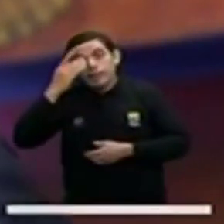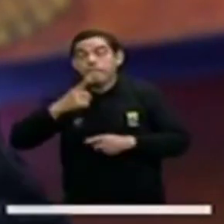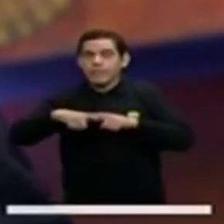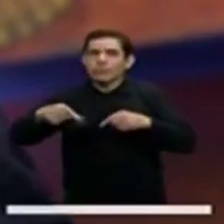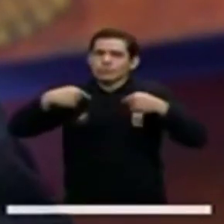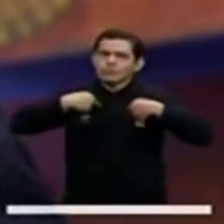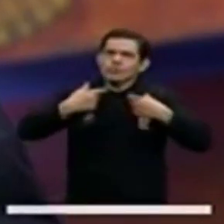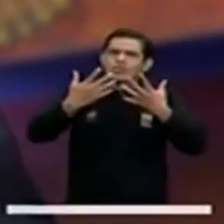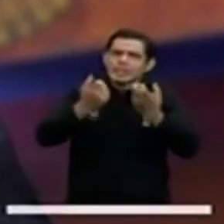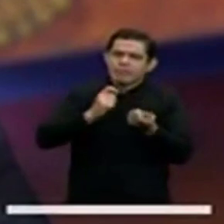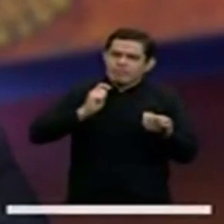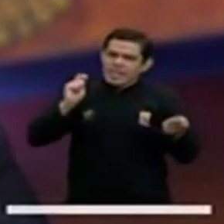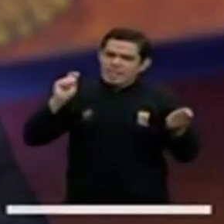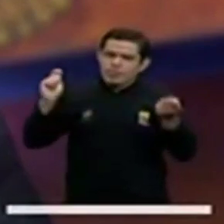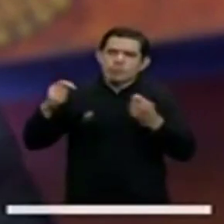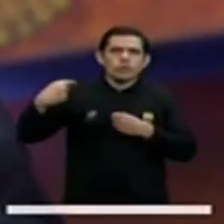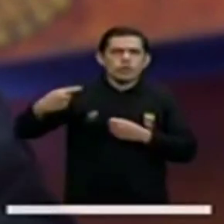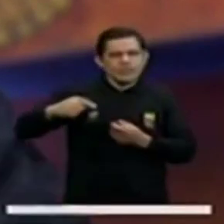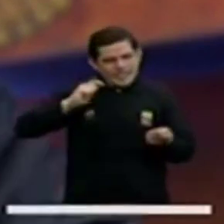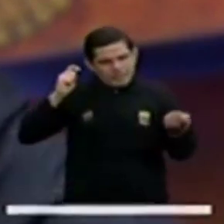de corregirlos día a día.